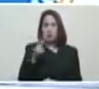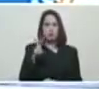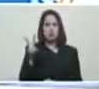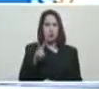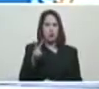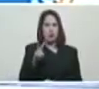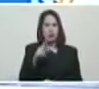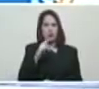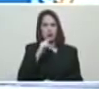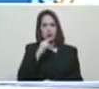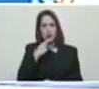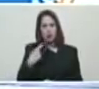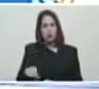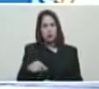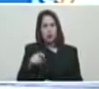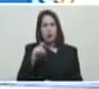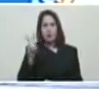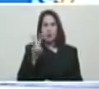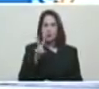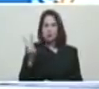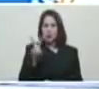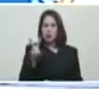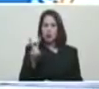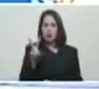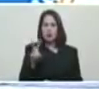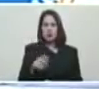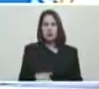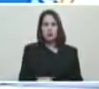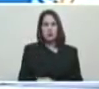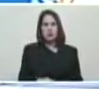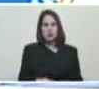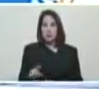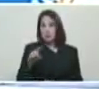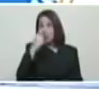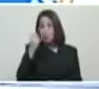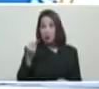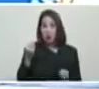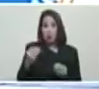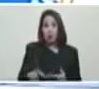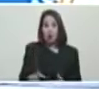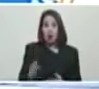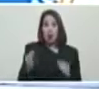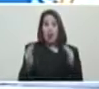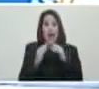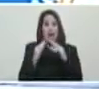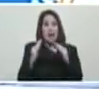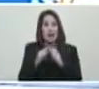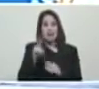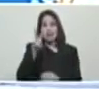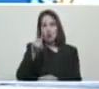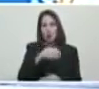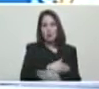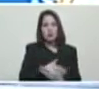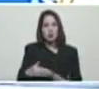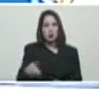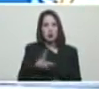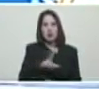saludo cariñoso y lo primero que vamos a hacer es entregar la vivienda 2300000